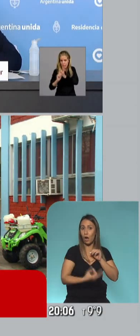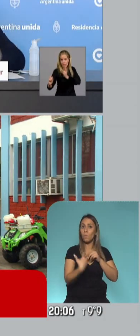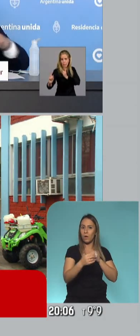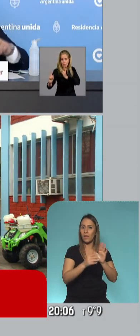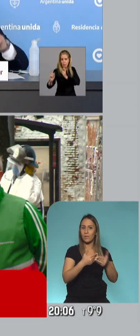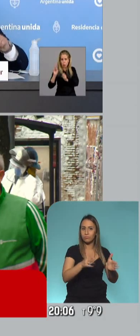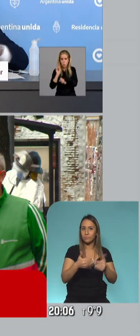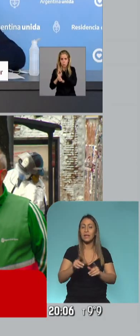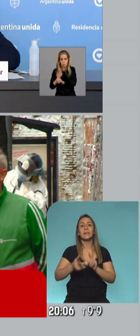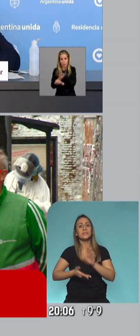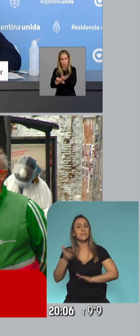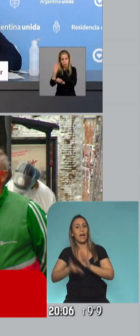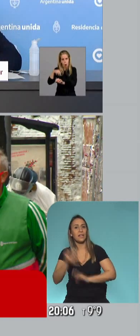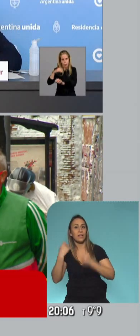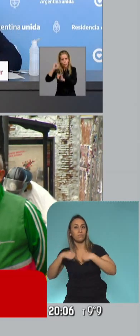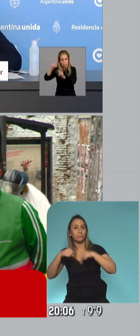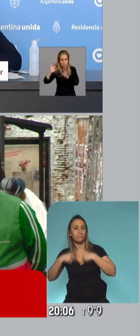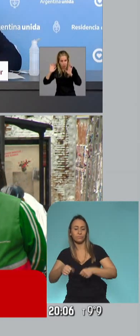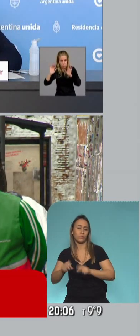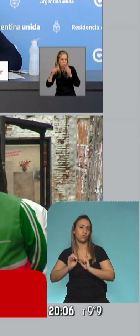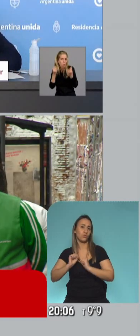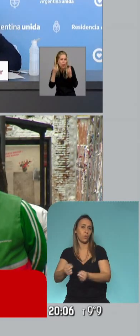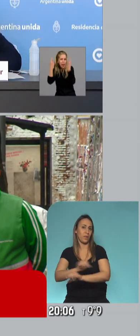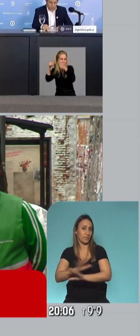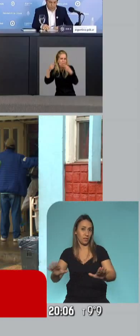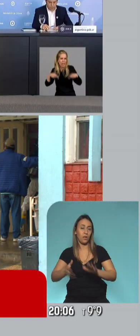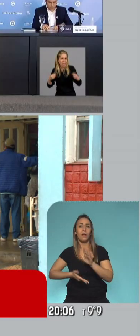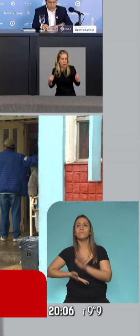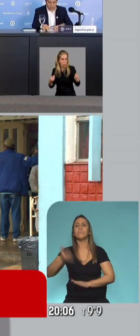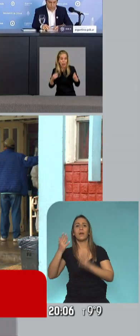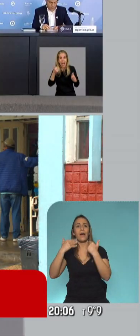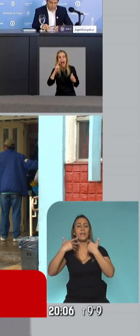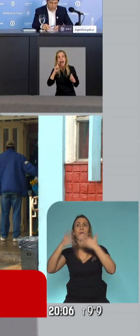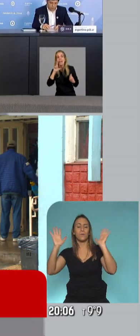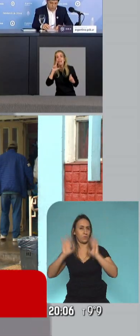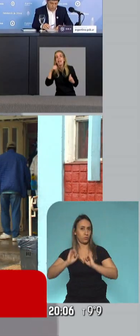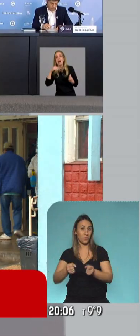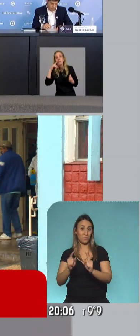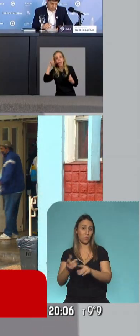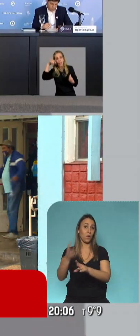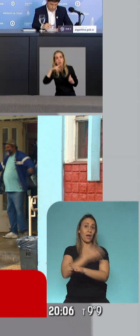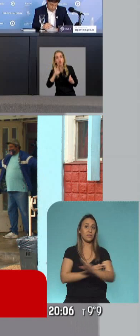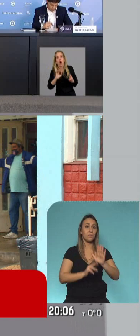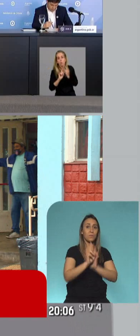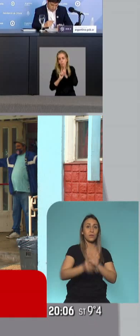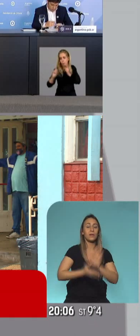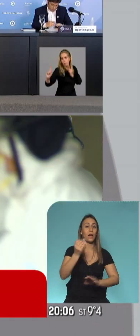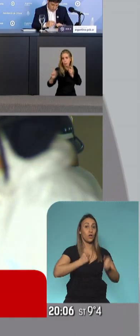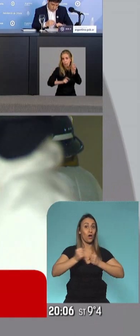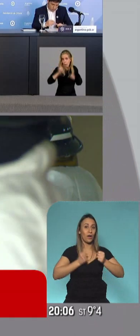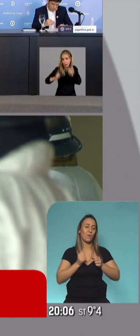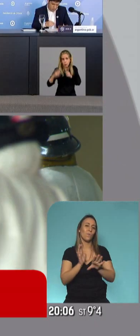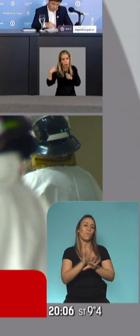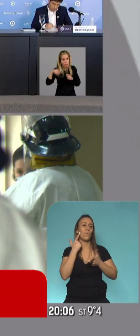salidas deportivas. No va a haber más actividad física al aire libre en la ciudad de Buenos Aires como se había permitido, más que nada como un